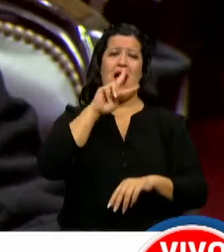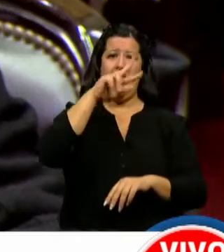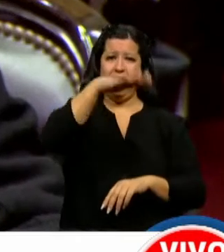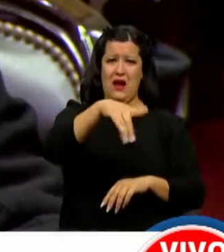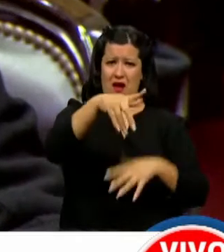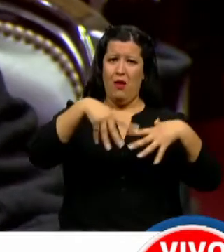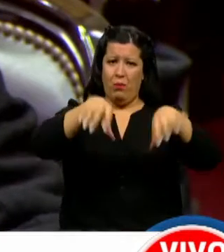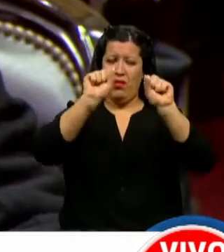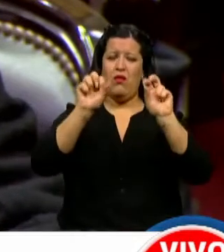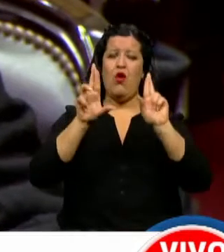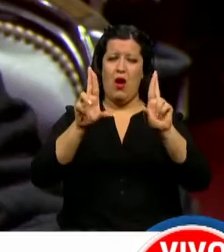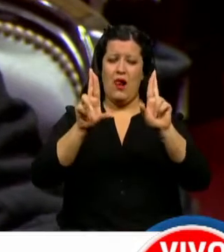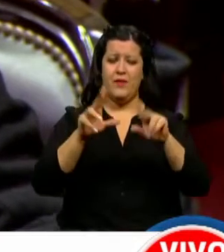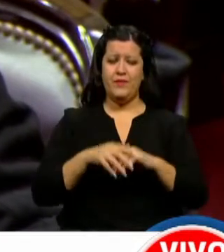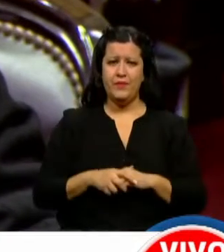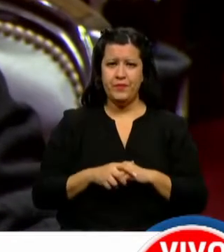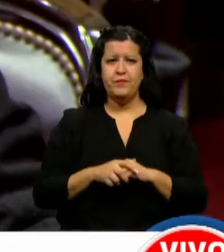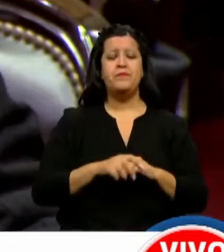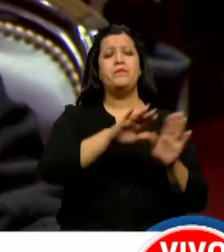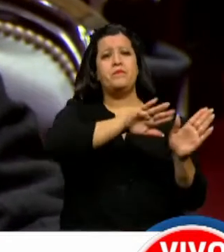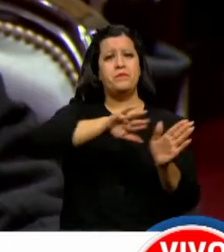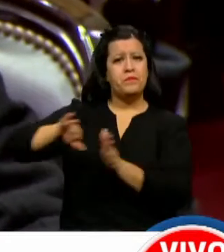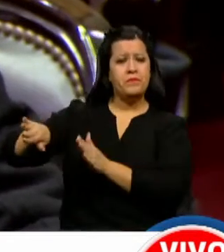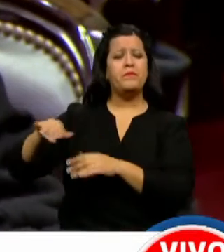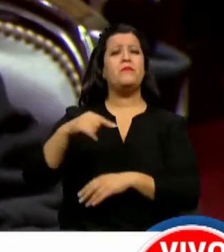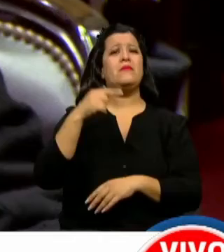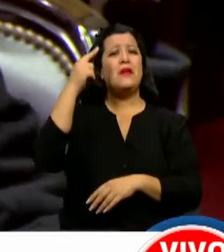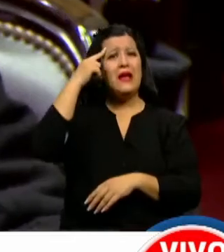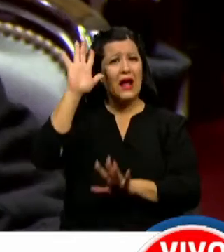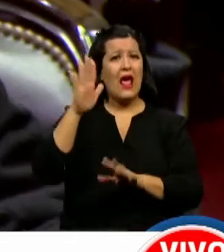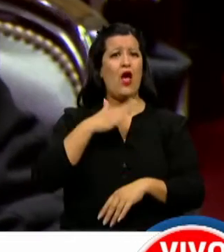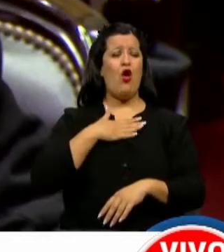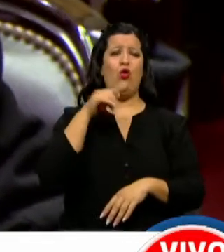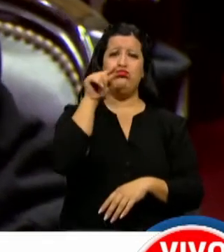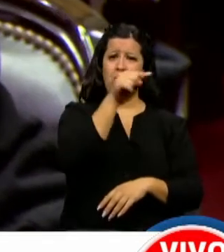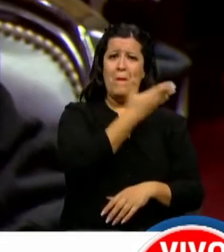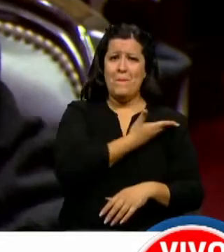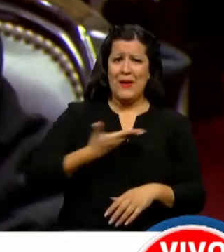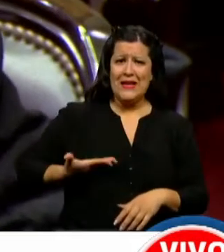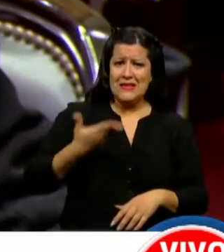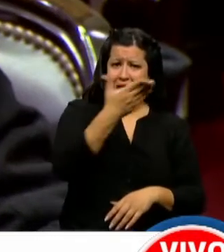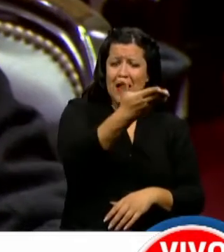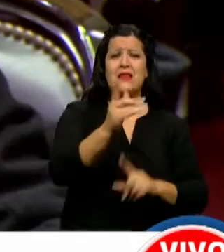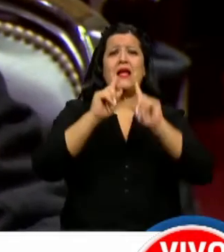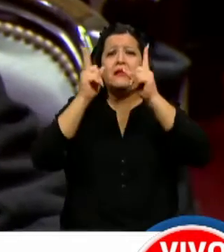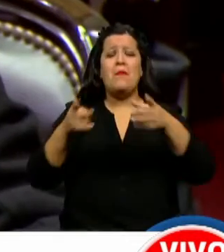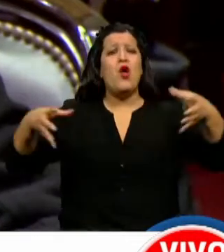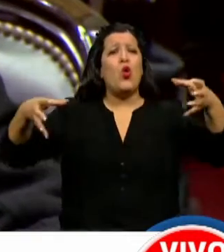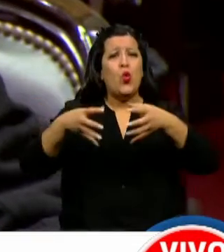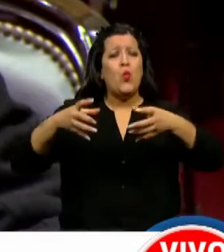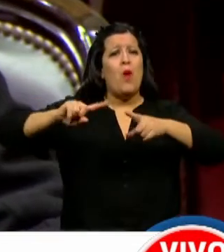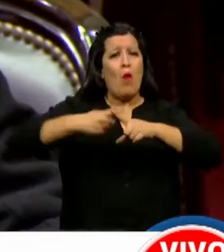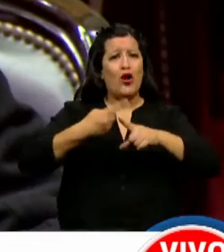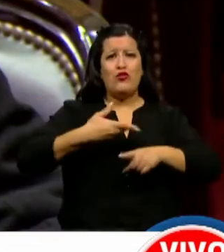Por otra parte, creo, presidente, que tanto usted como todos los compañeros de bloque que